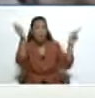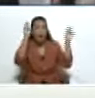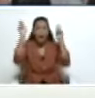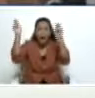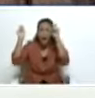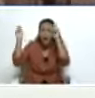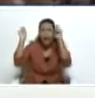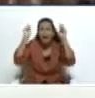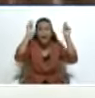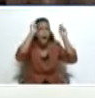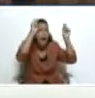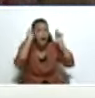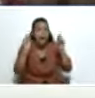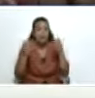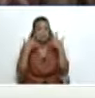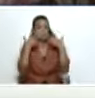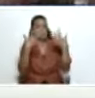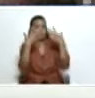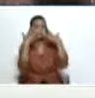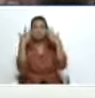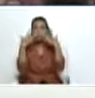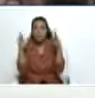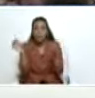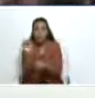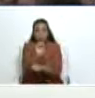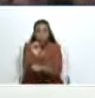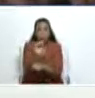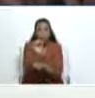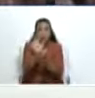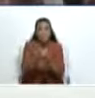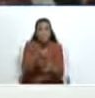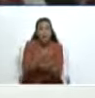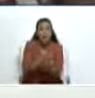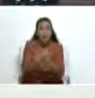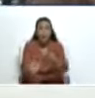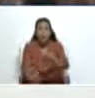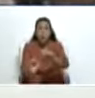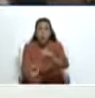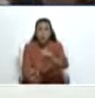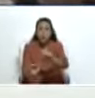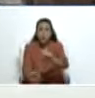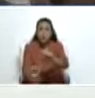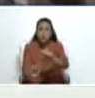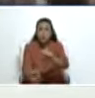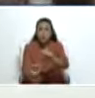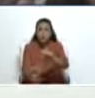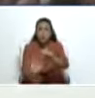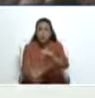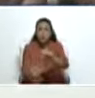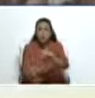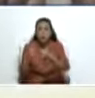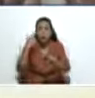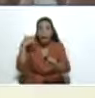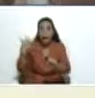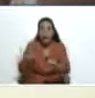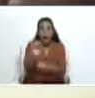apoyo. Y entonces empecé a reducir la velocidad, reduje la velocidad y cuando veo estábamos rodeados,